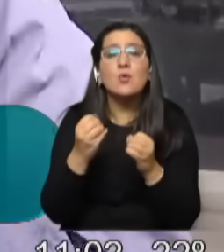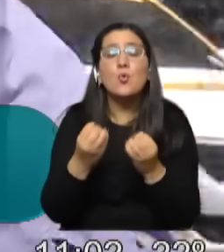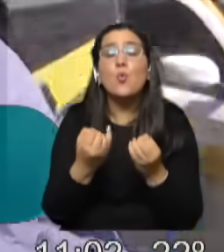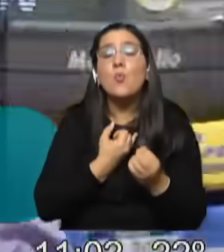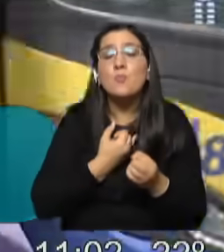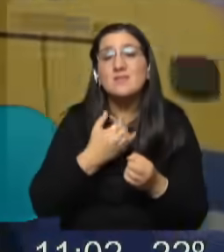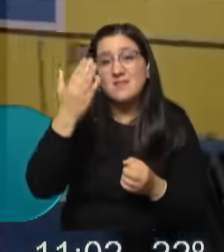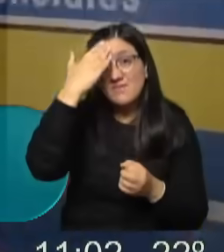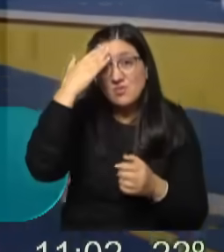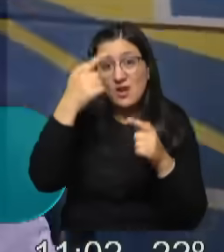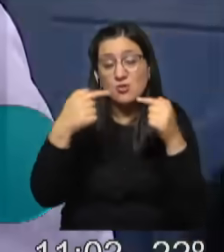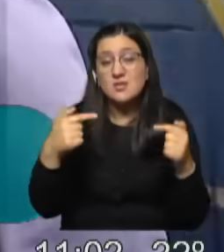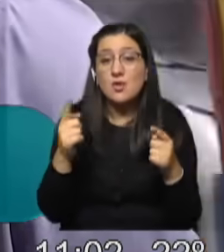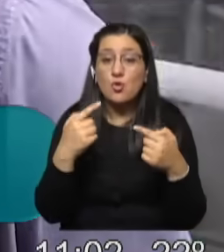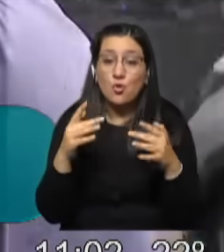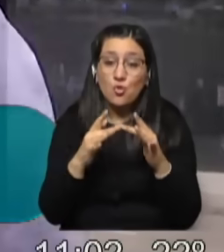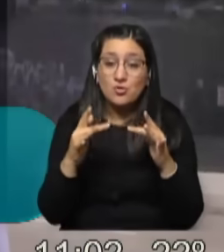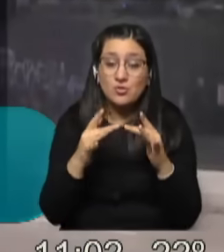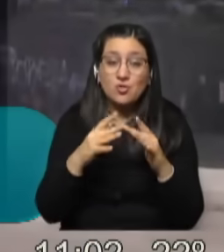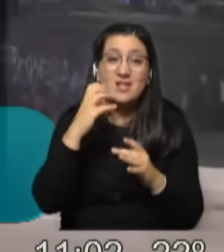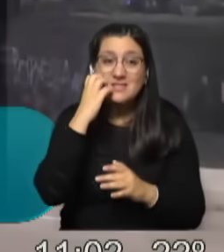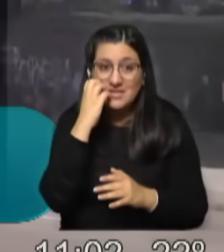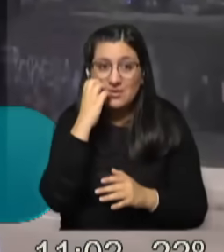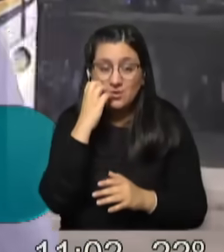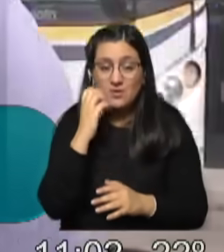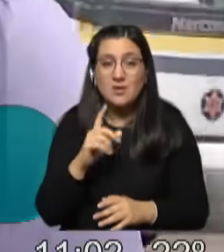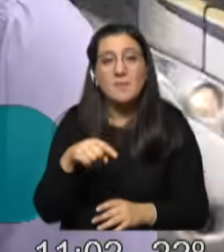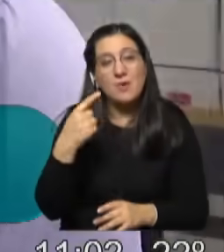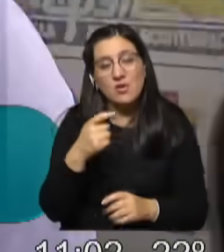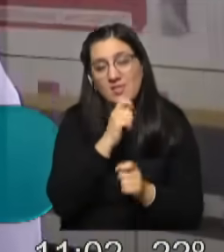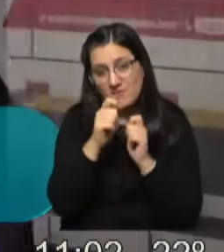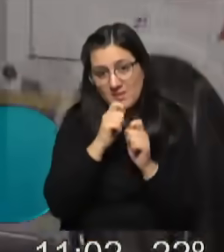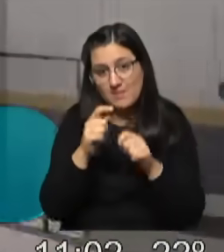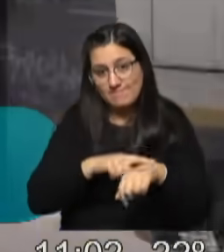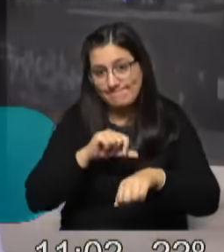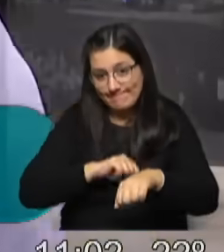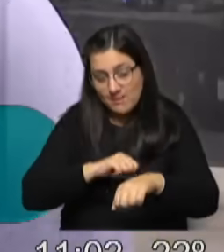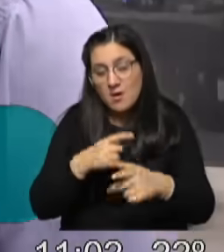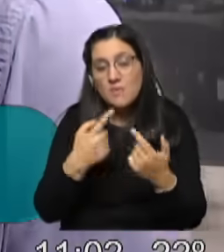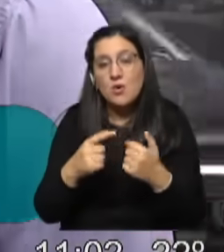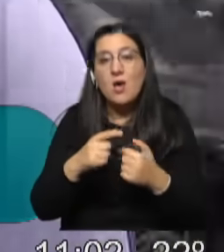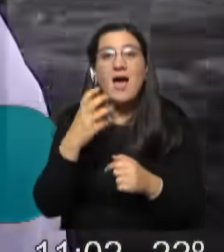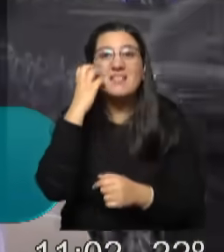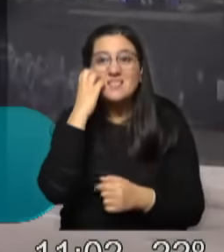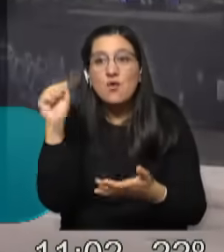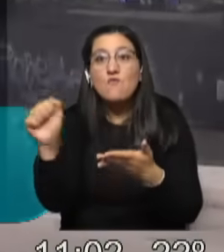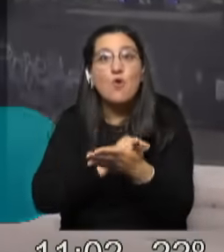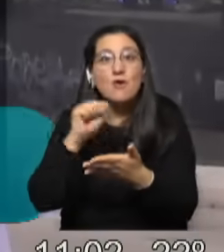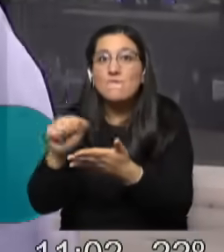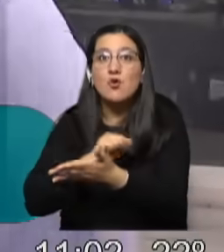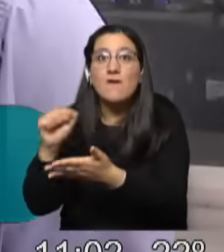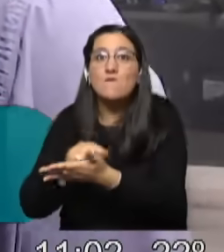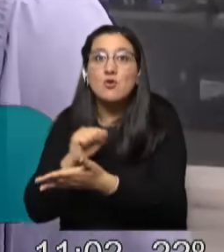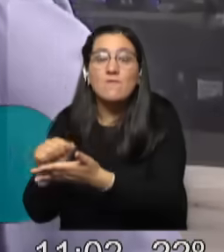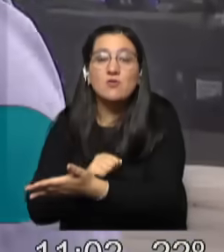cosas qué contacto tenías con Astesiano. Entre otras cosas, a ver, que quedaría para otra entrevista seguramente, bueno, Astesiano llega a borrar cosas de su celular, ¿quién le avisa a él